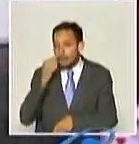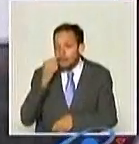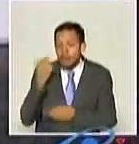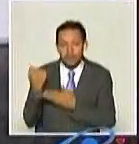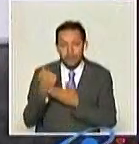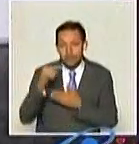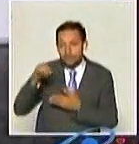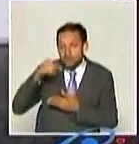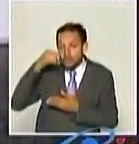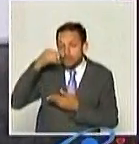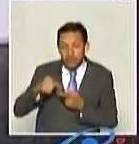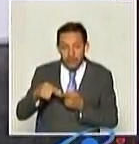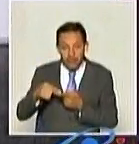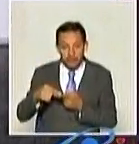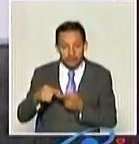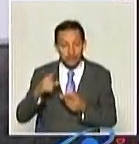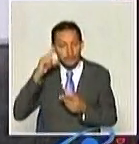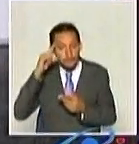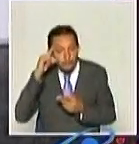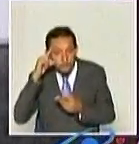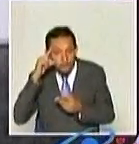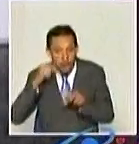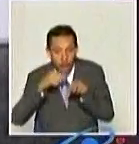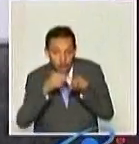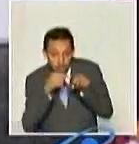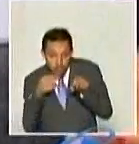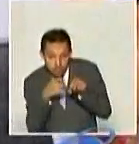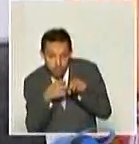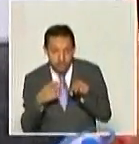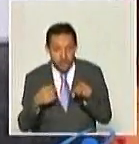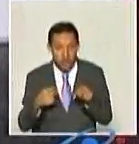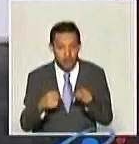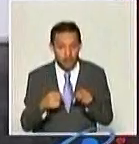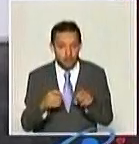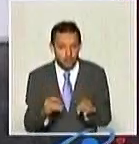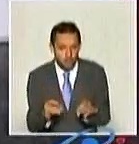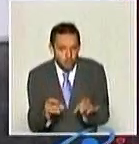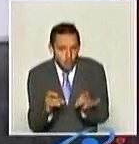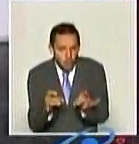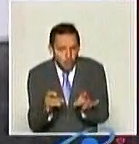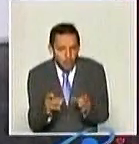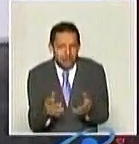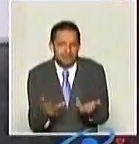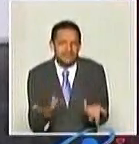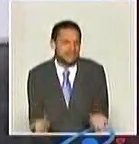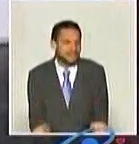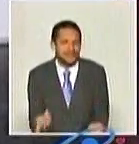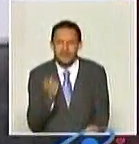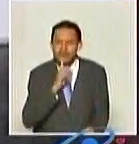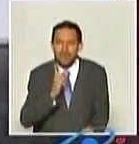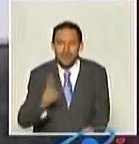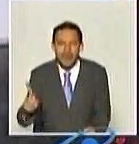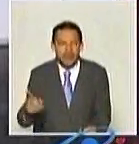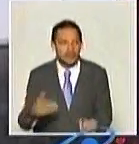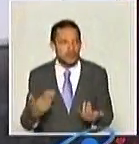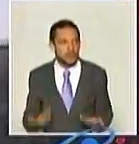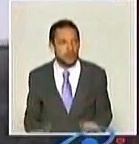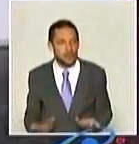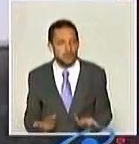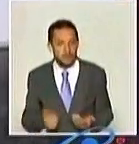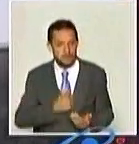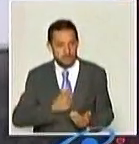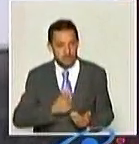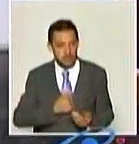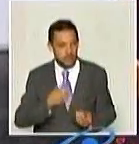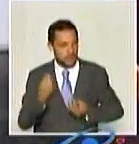ótico tampoco. El vaginal tampoco. Tampoco. La bolsa, pues, nada, es como uno